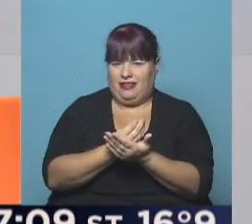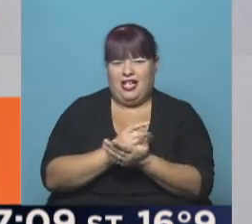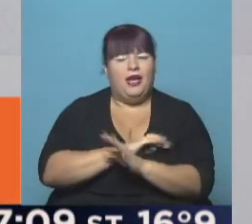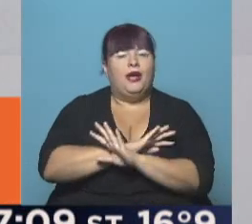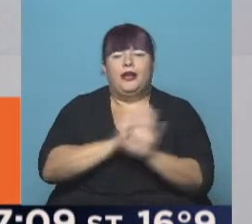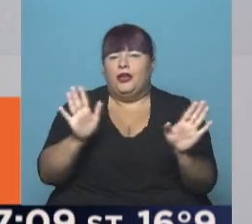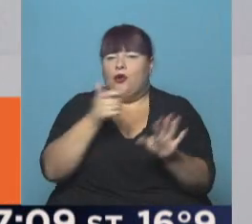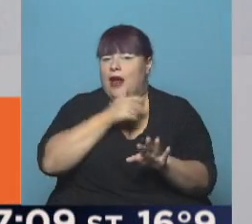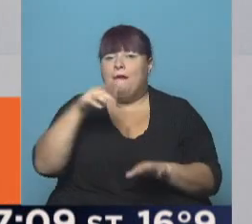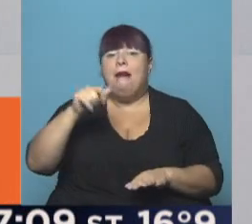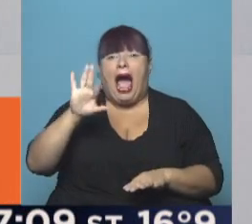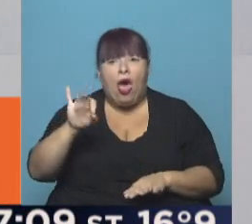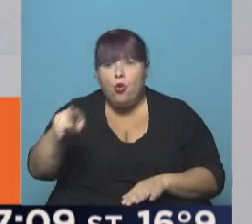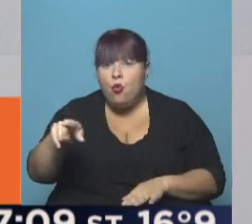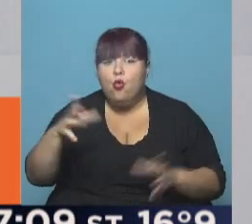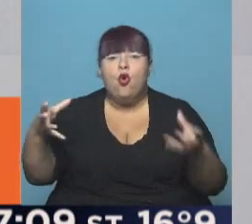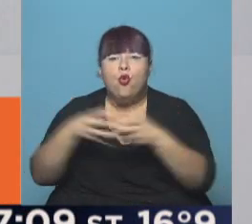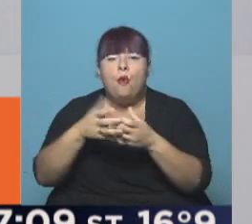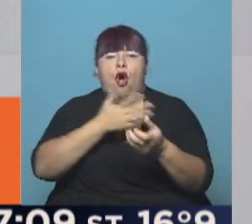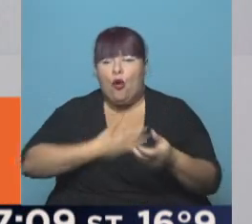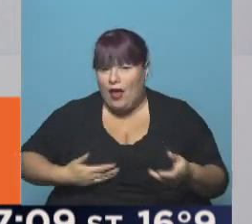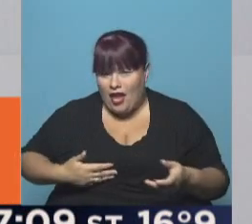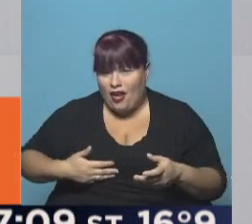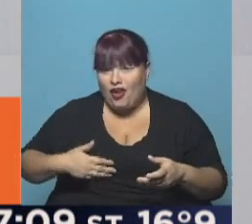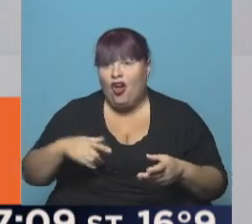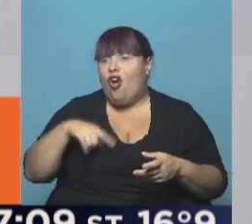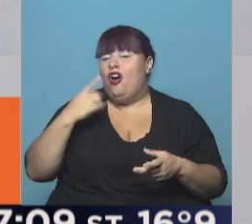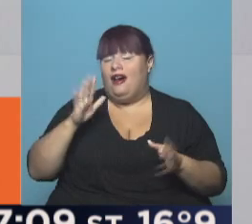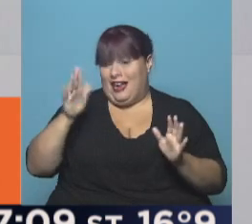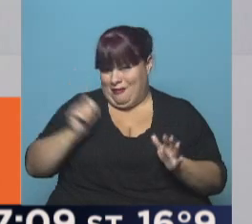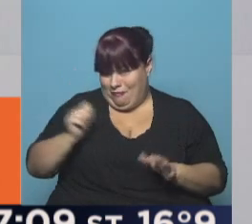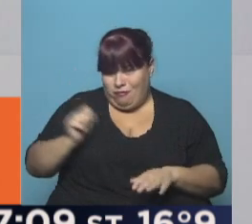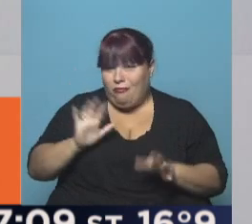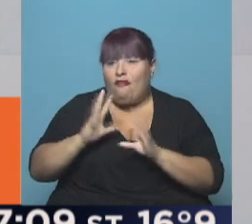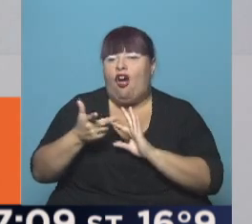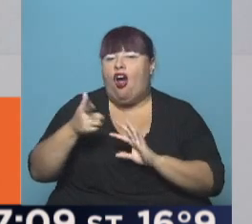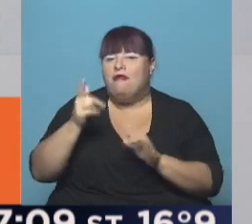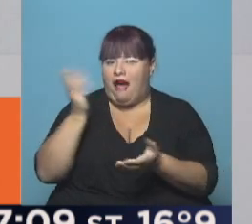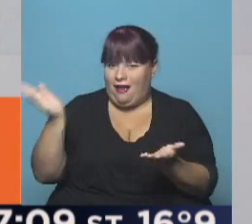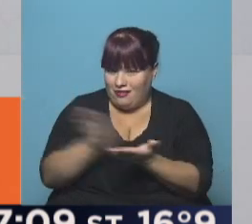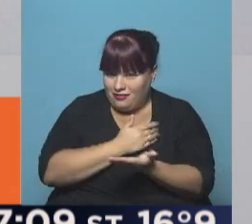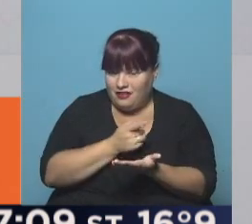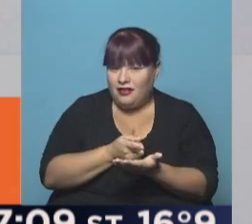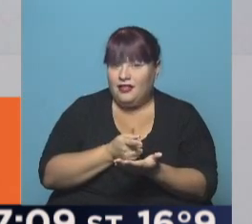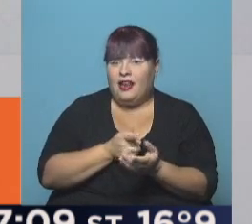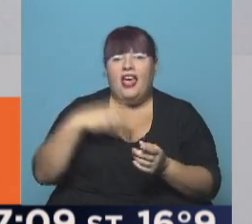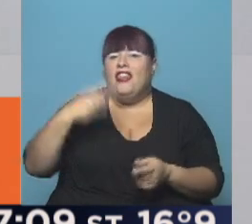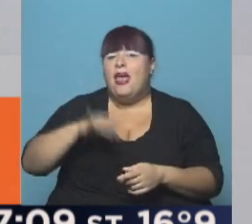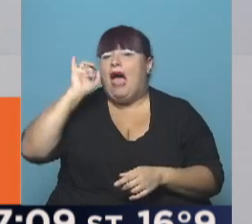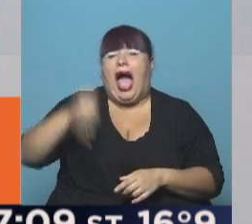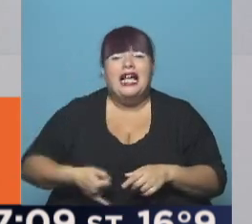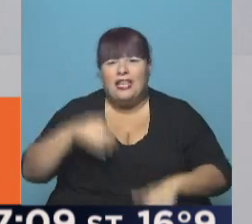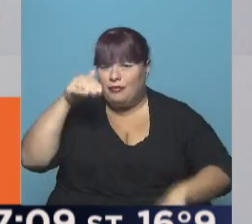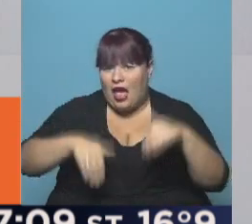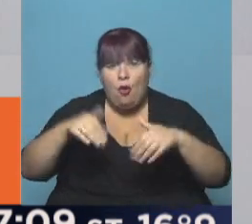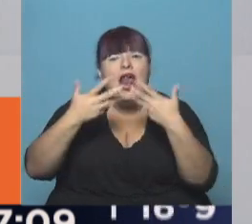más remedio a Maduro y a su régimen y a su gobierno, digamos, a la dictadura, que tener que aceptar las elecciones,